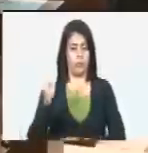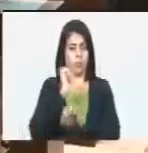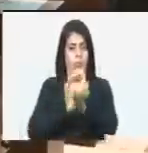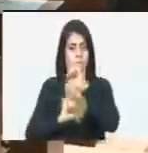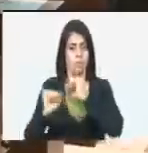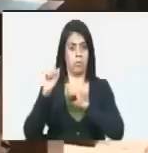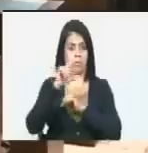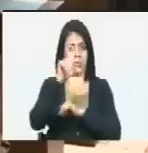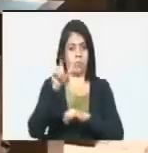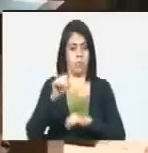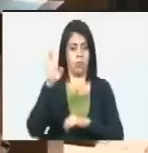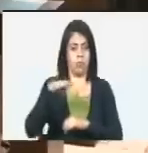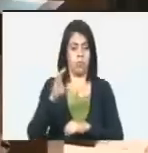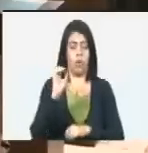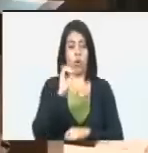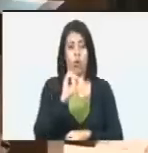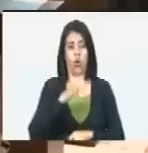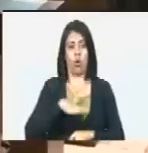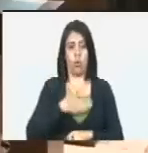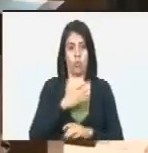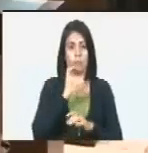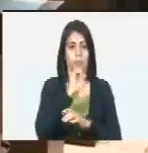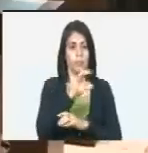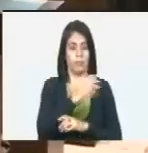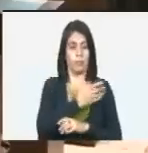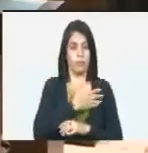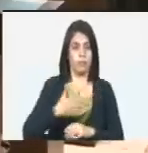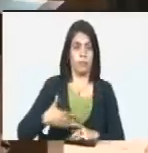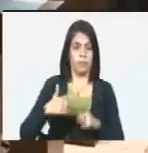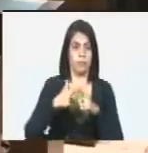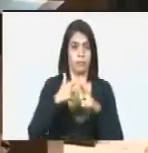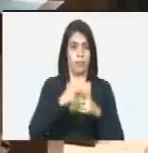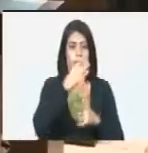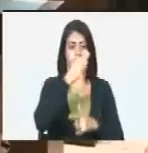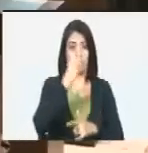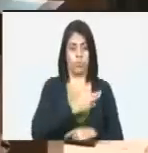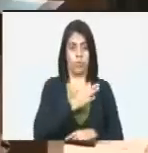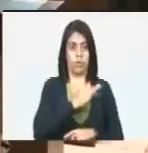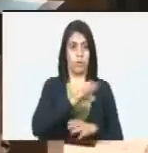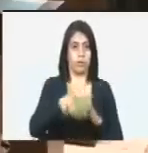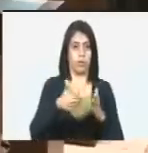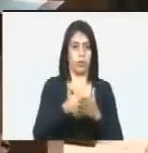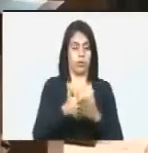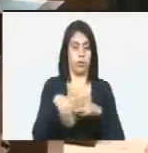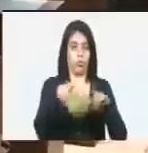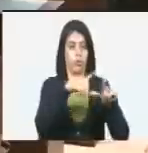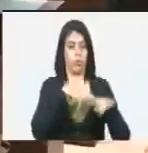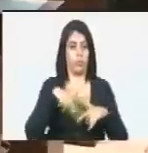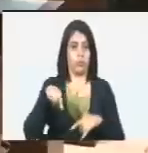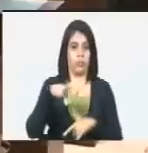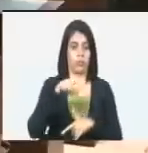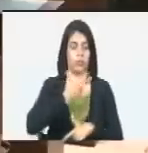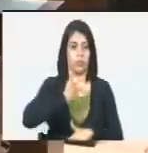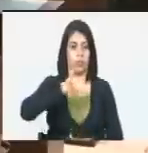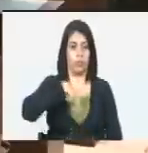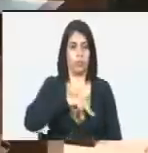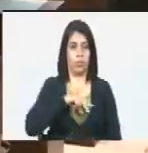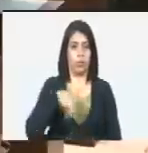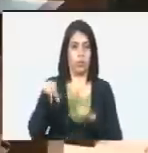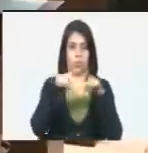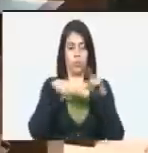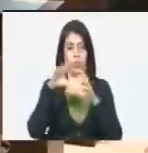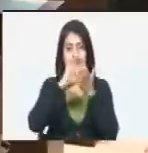Esequibo como en el Consejo Presidencial para la Garantía del Territorio y nuestros espacios